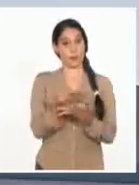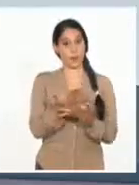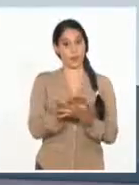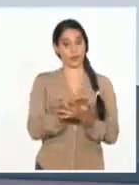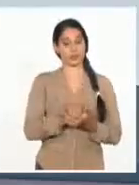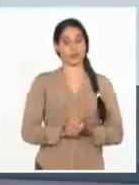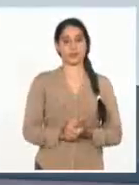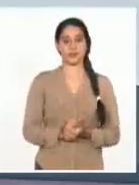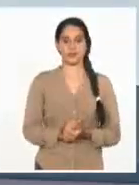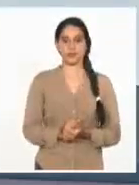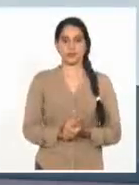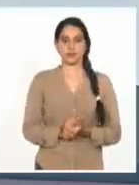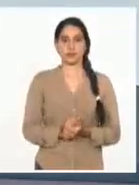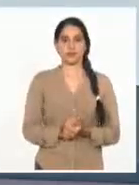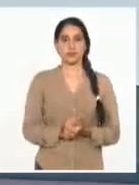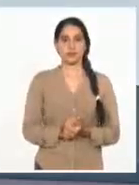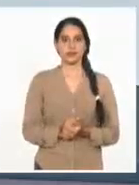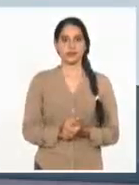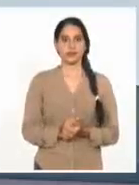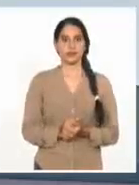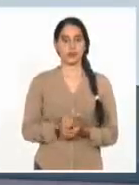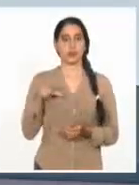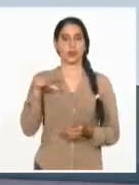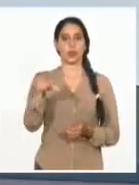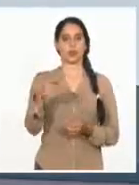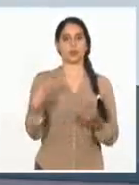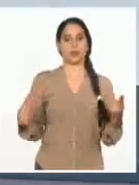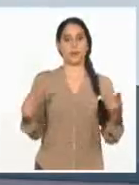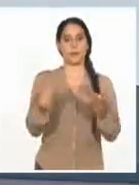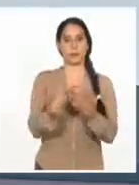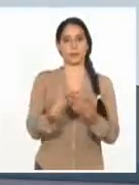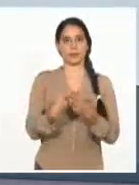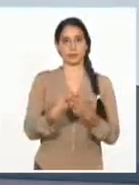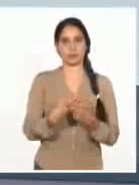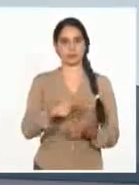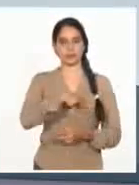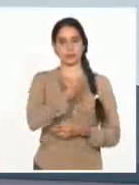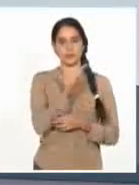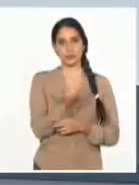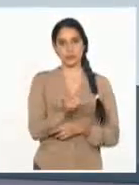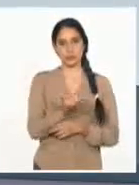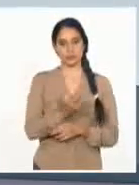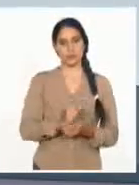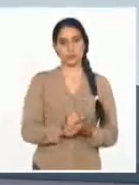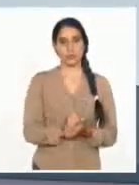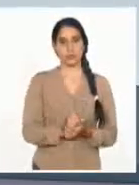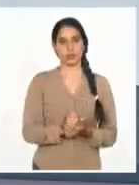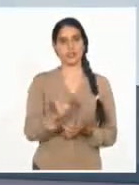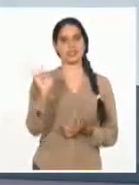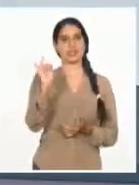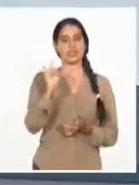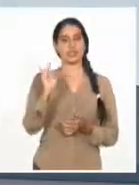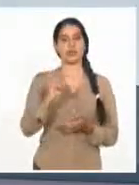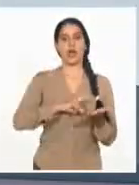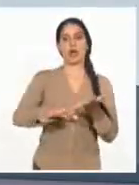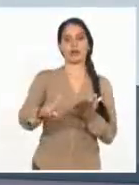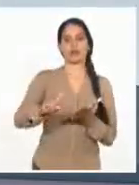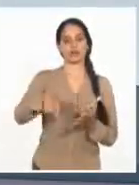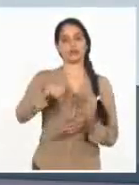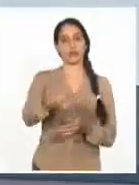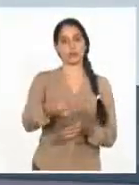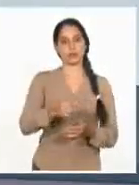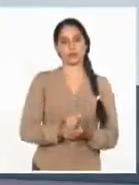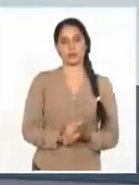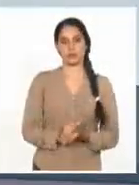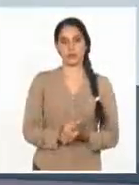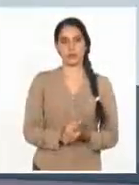El último de los eventos culturales que figuraron en la cartelera de la 18ª Semana Belga en La Habana tuvo lugar en la